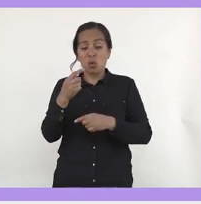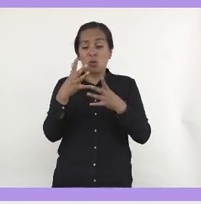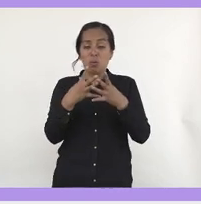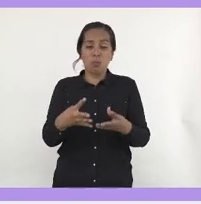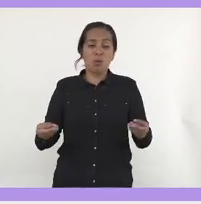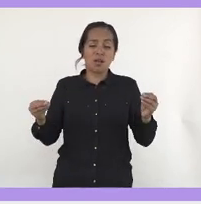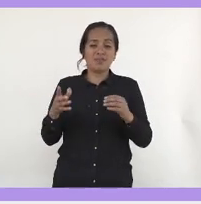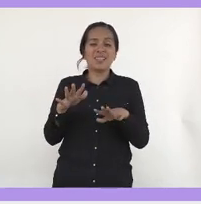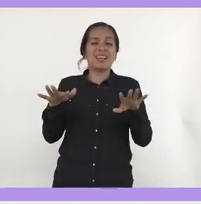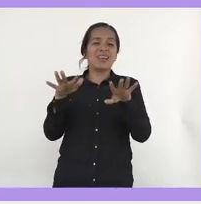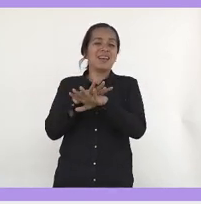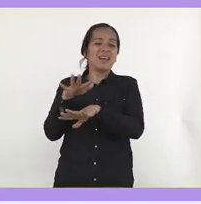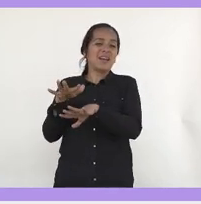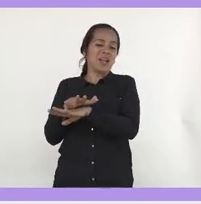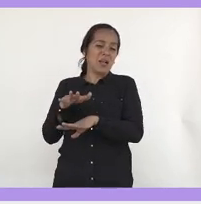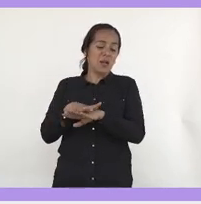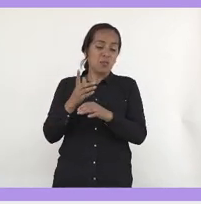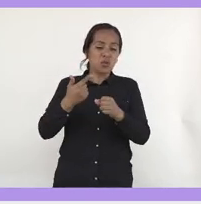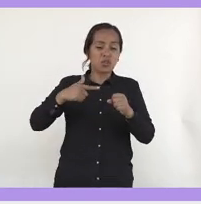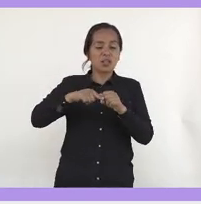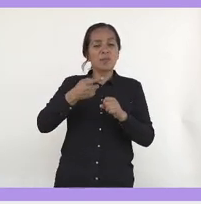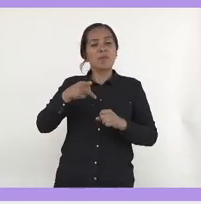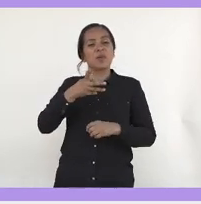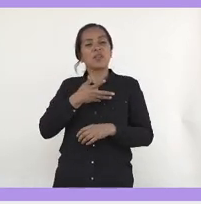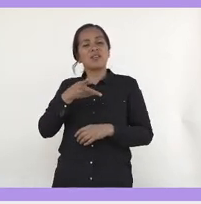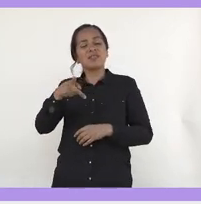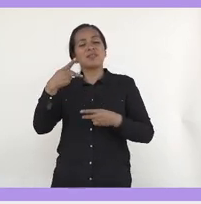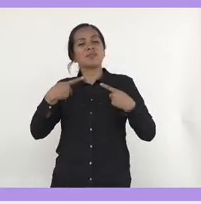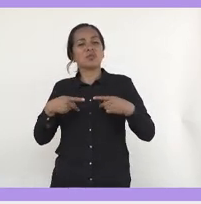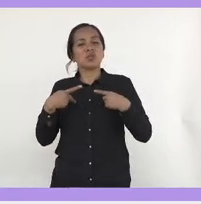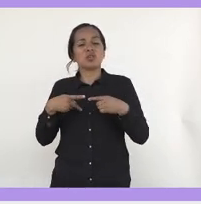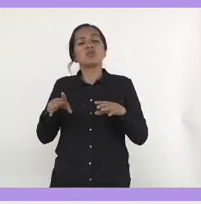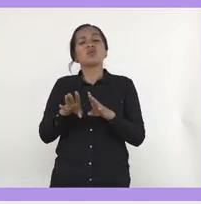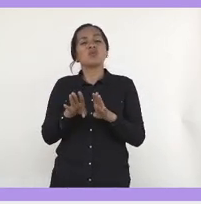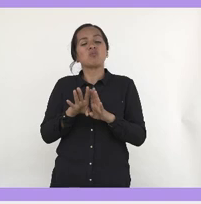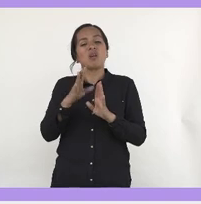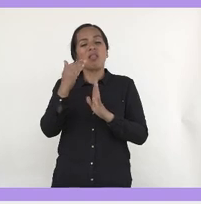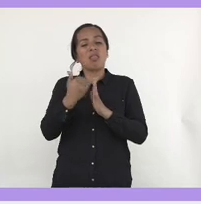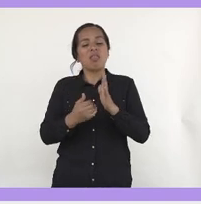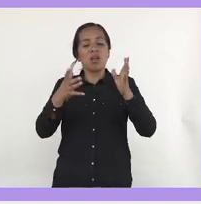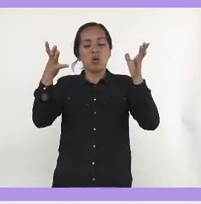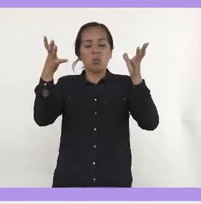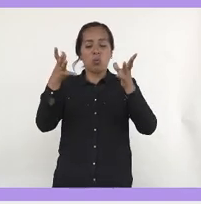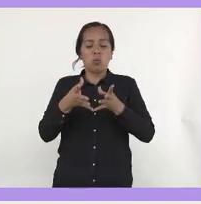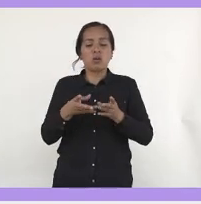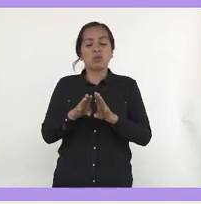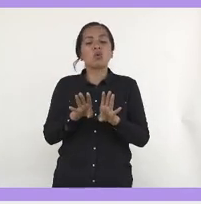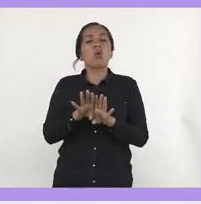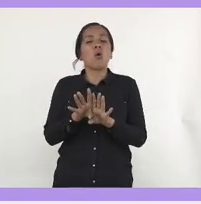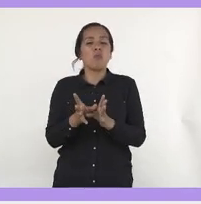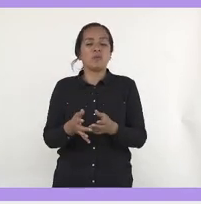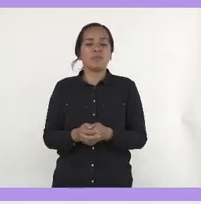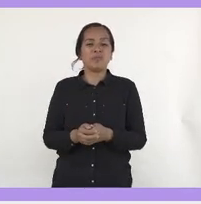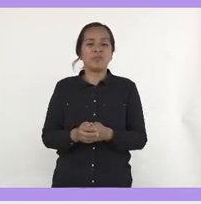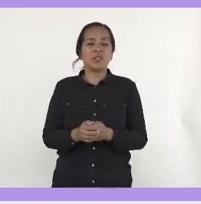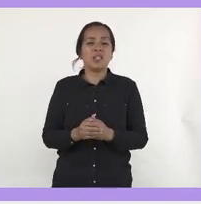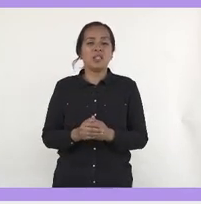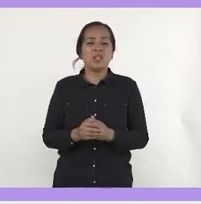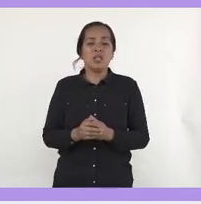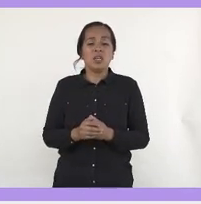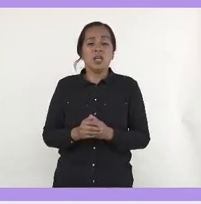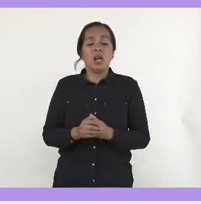genere ese cambio social y que genere esas personas Pero cómo hacer que cada vez sea menor el embudo Pues creo que bueno